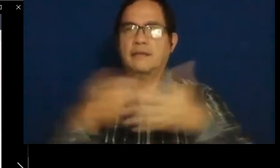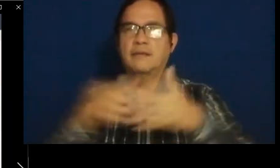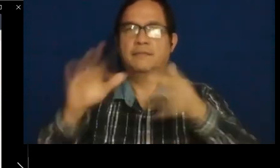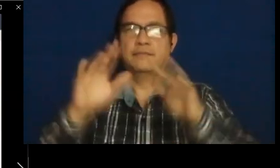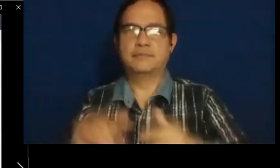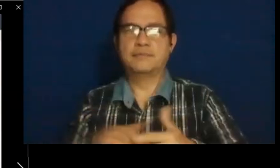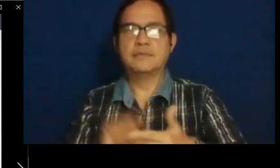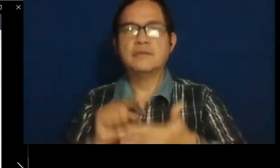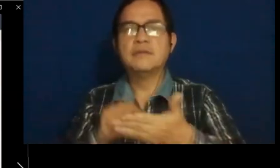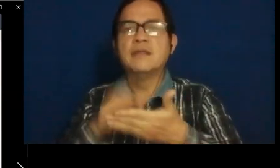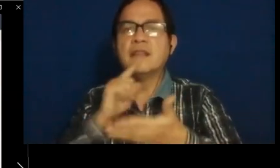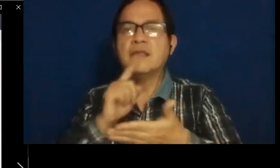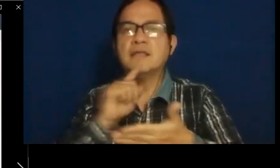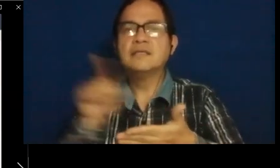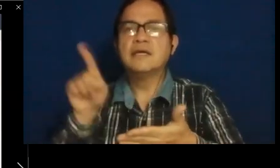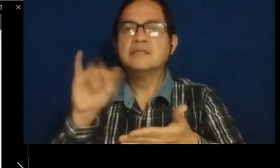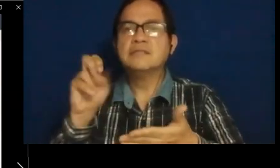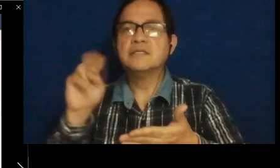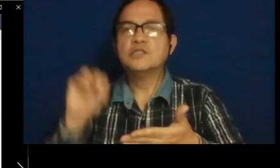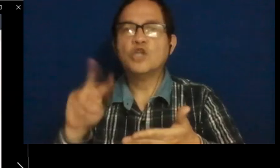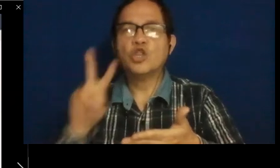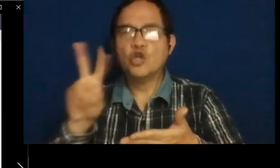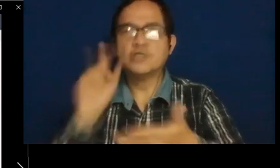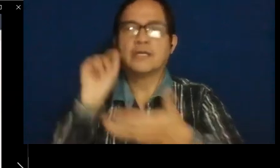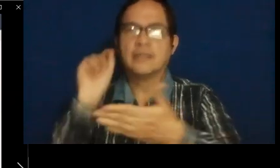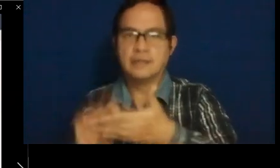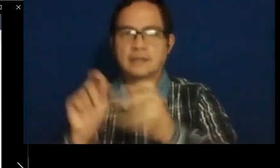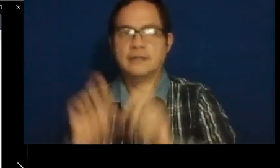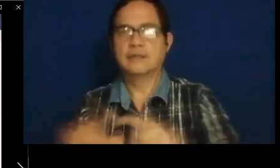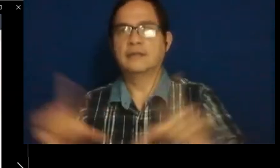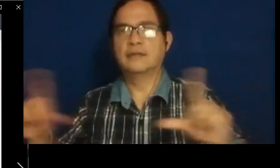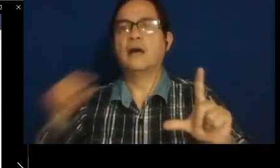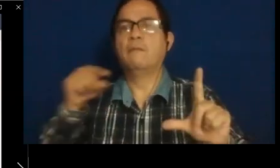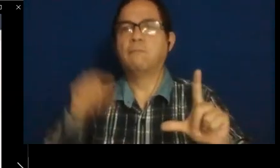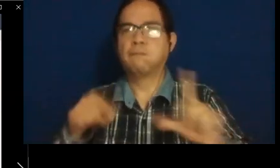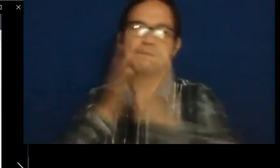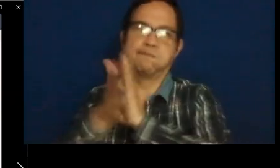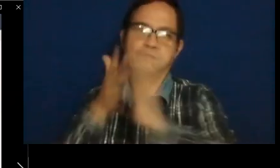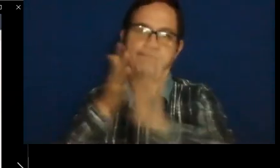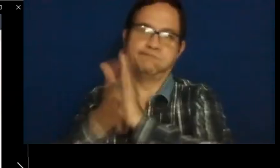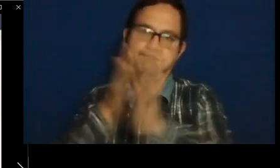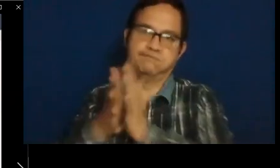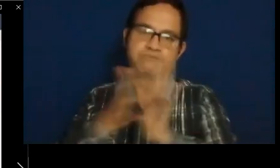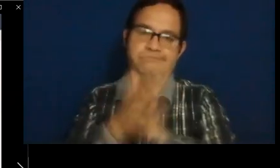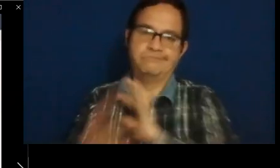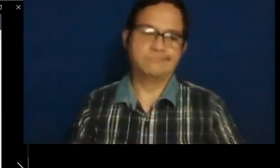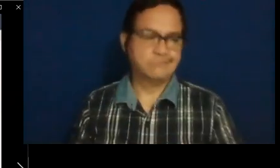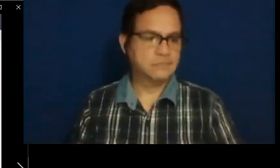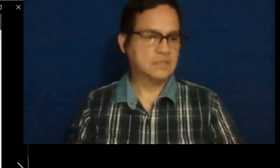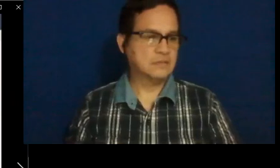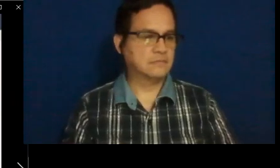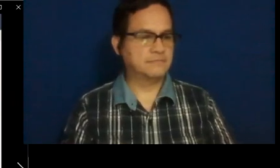deben ir aquí donde dice sesión 2, le dan clic y ahí va a quedar publicada la información. ¿Listo?